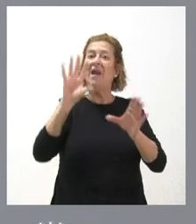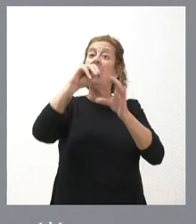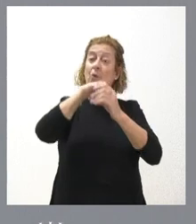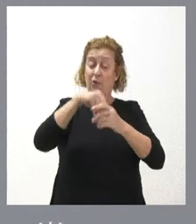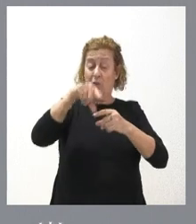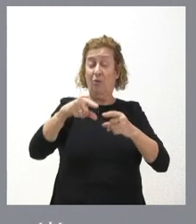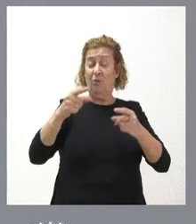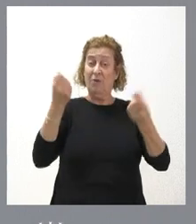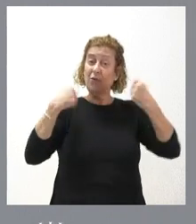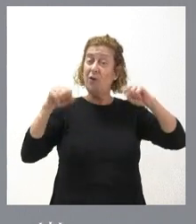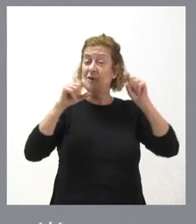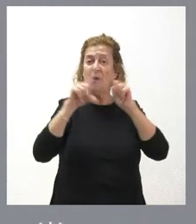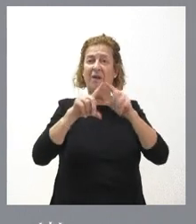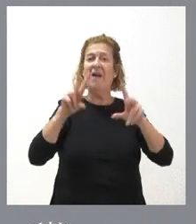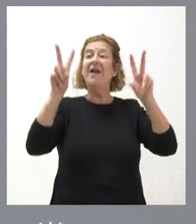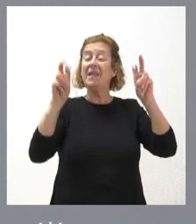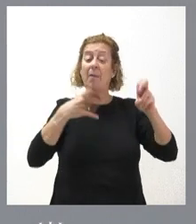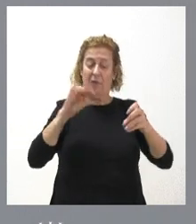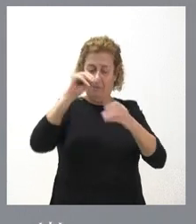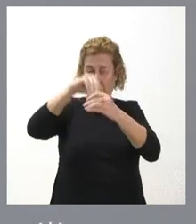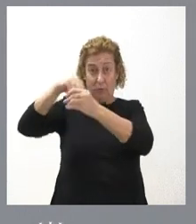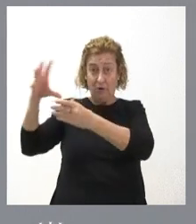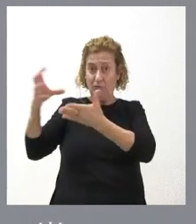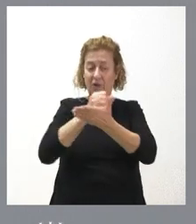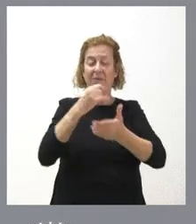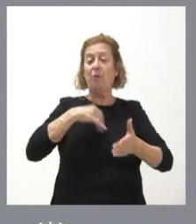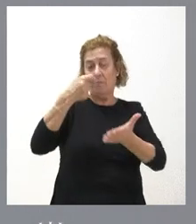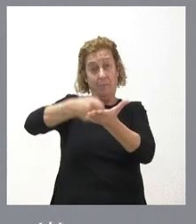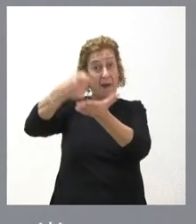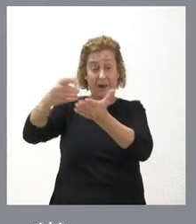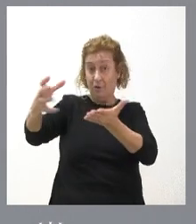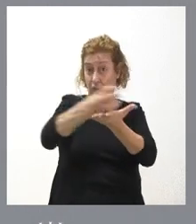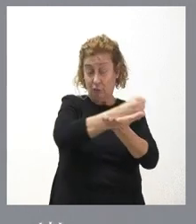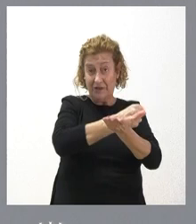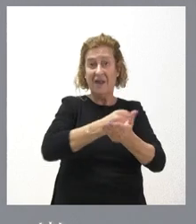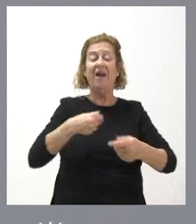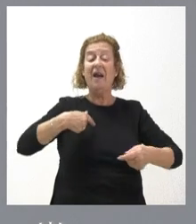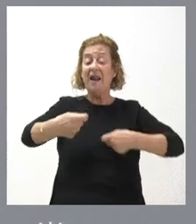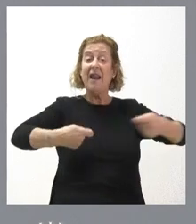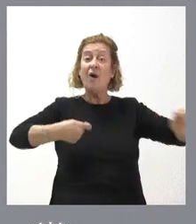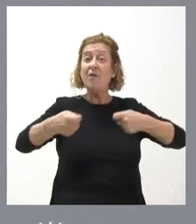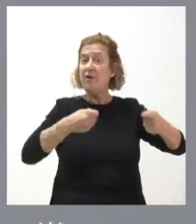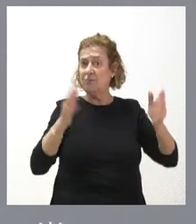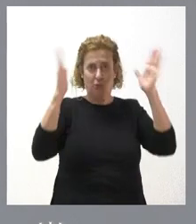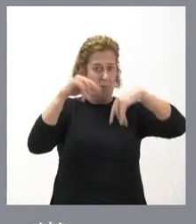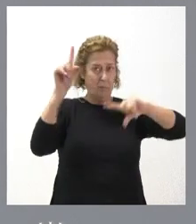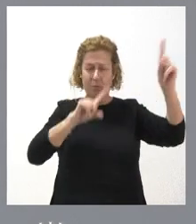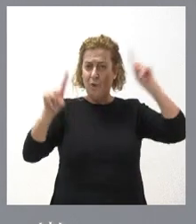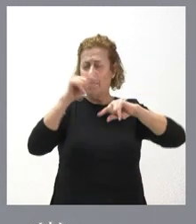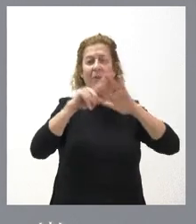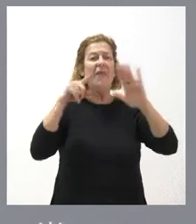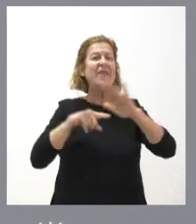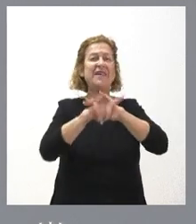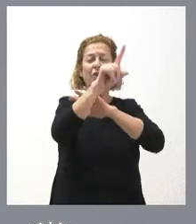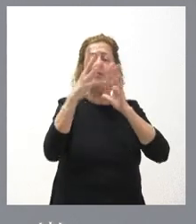como objetivo a poder incluir y a poder financiar las negociaciones van sin más problema que lo que es el desarrollo propio de un